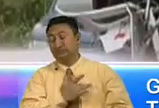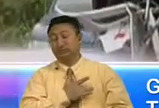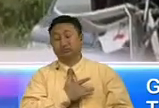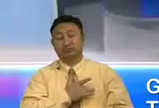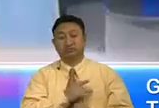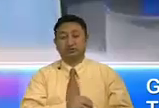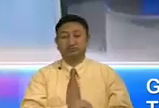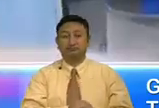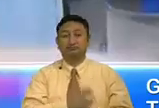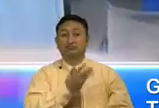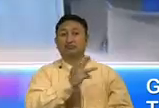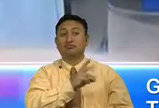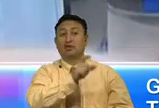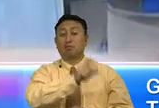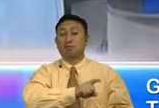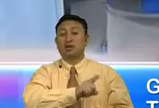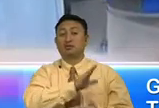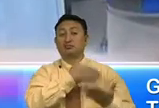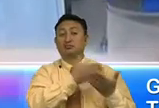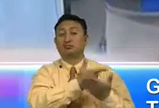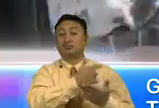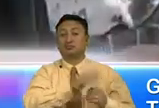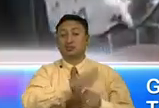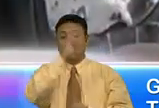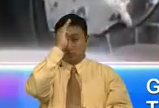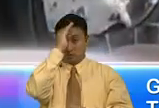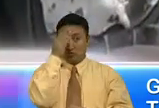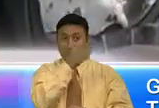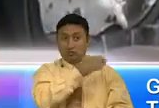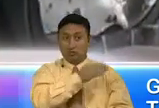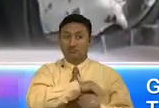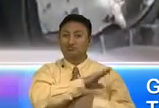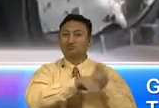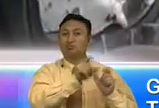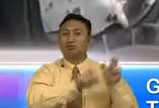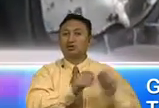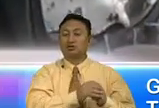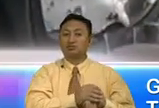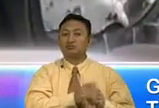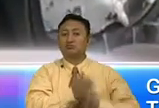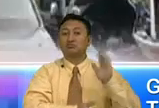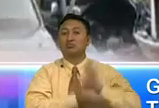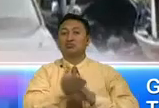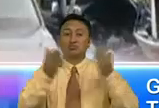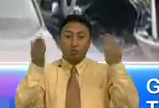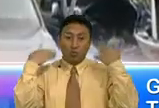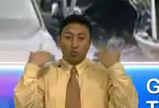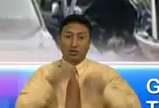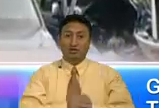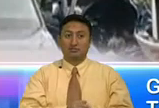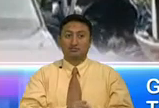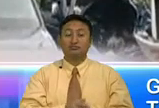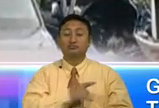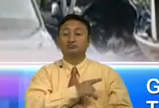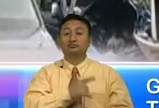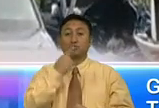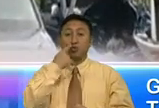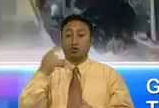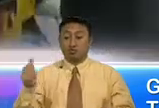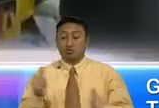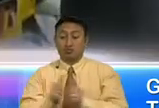en ambulancias hasta casas de salud de Naranjal. Todos eran pasajeros que viajaban hacia Guayaquil, entre ellos el oficial del